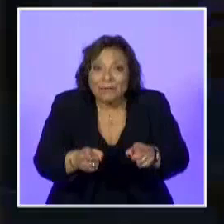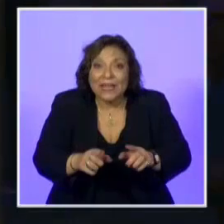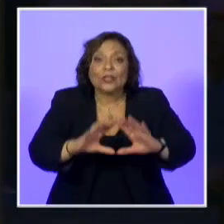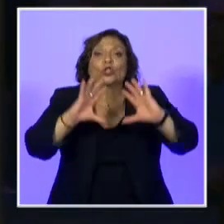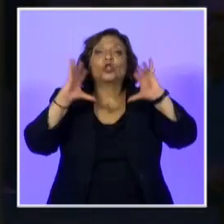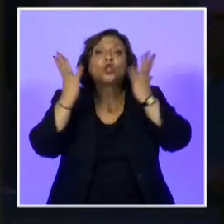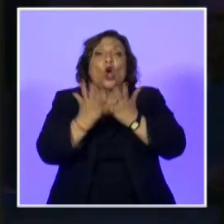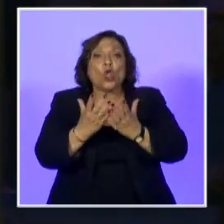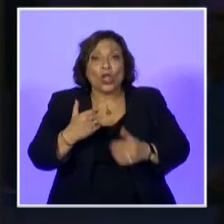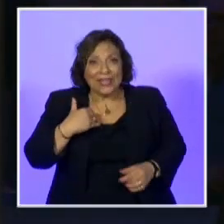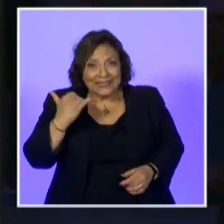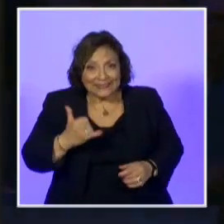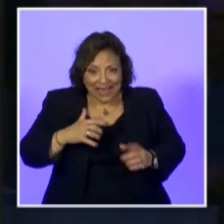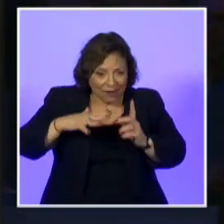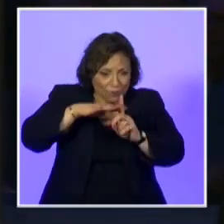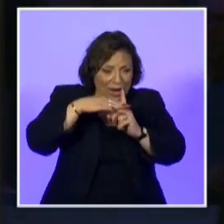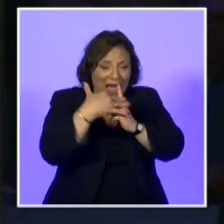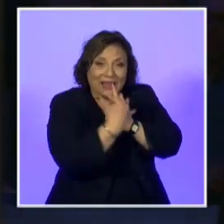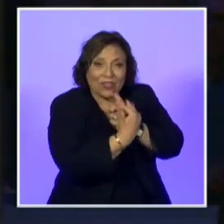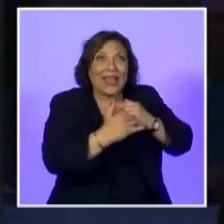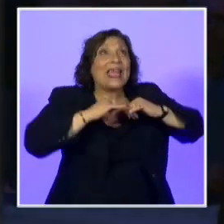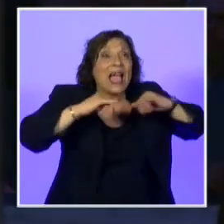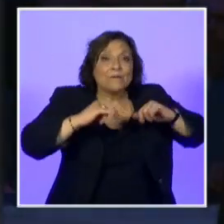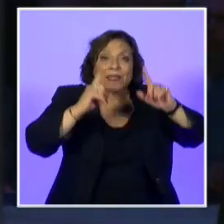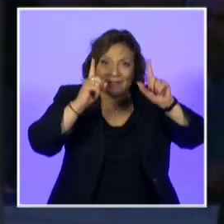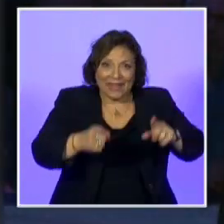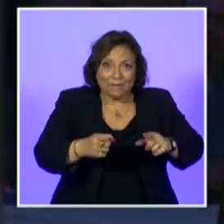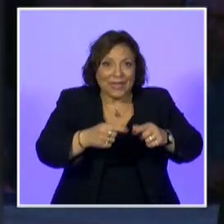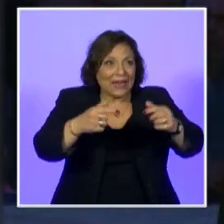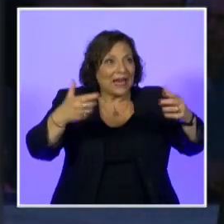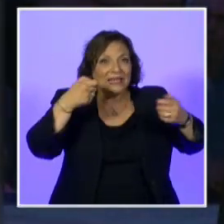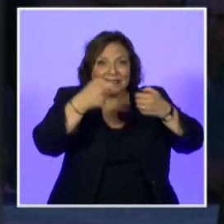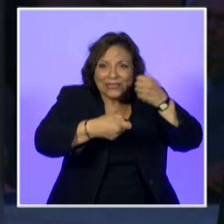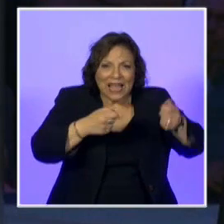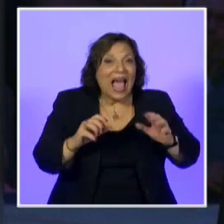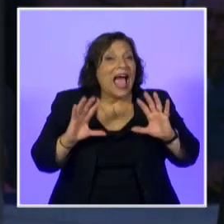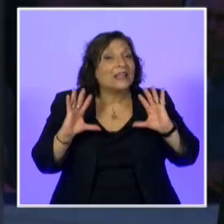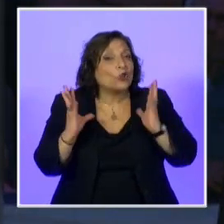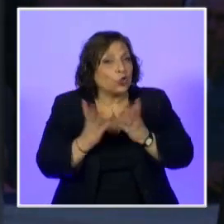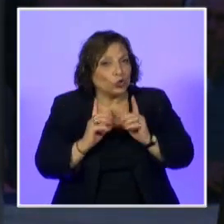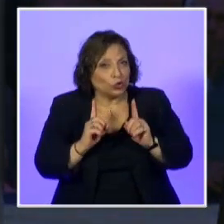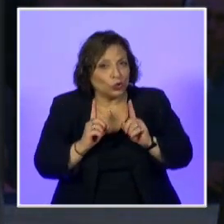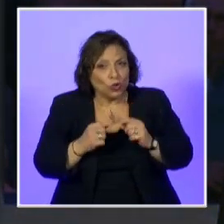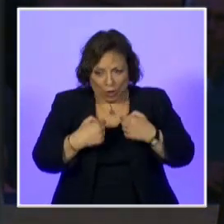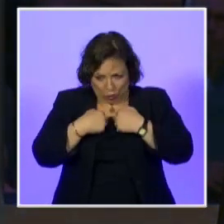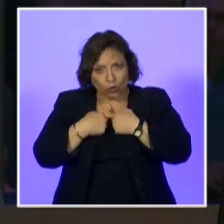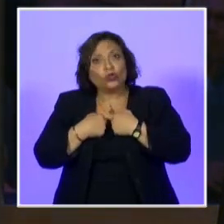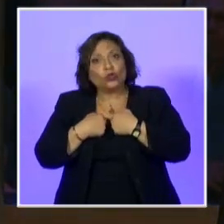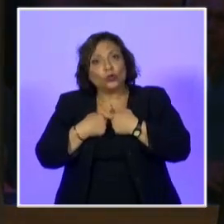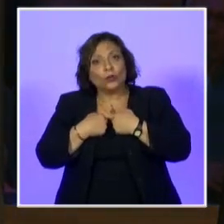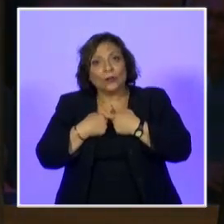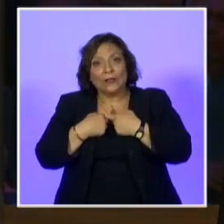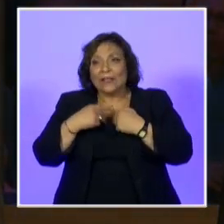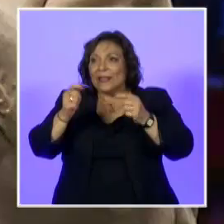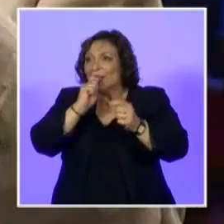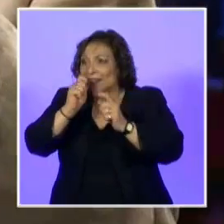quienes estamos alrededor de esta campaña electoral, a todos, a nosotros, a los medios